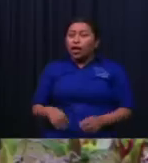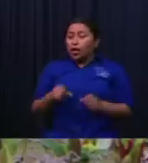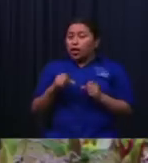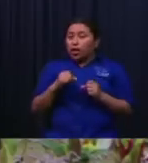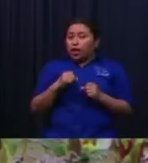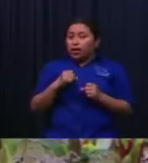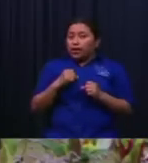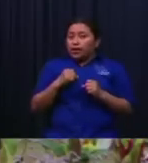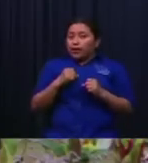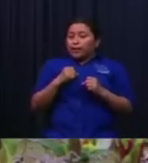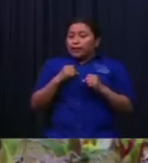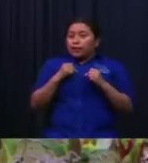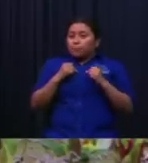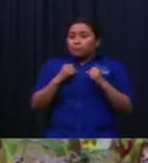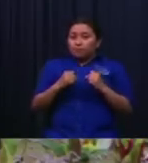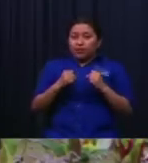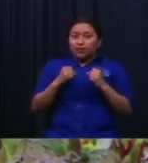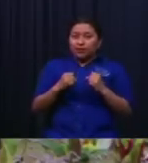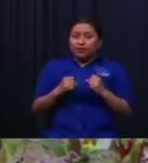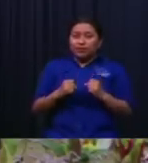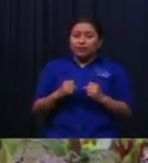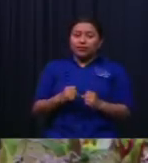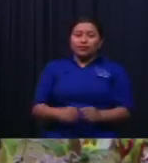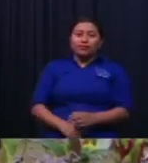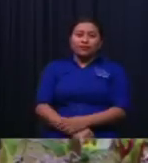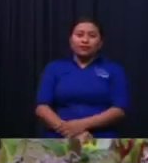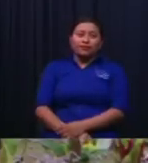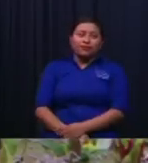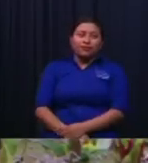Es bien delicado, hermano. Es bien delicado.